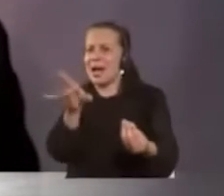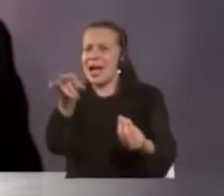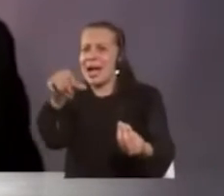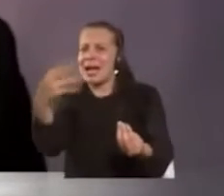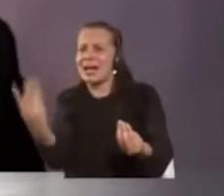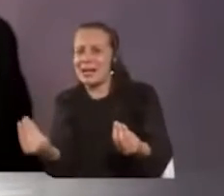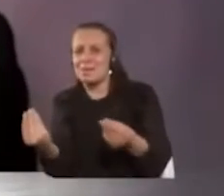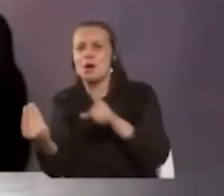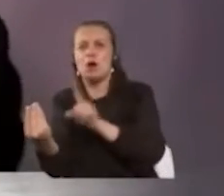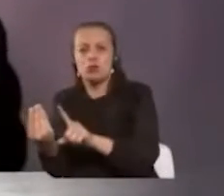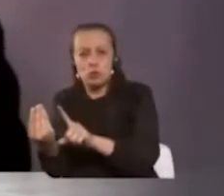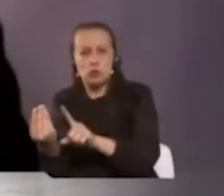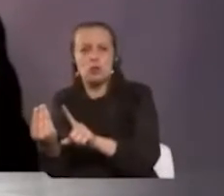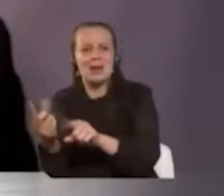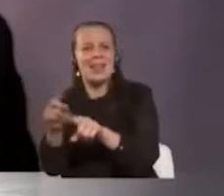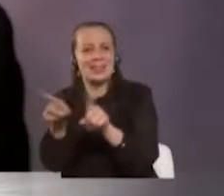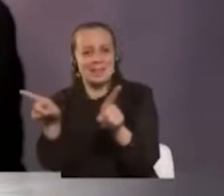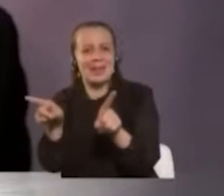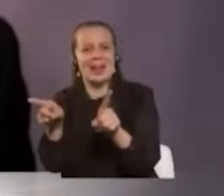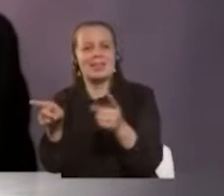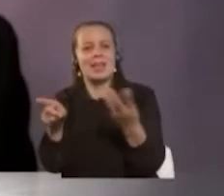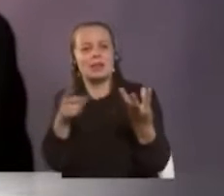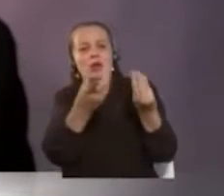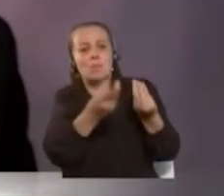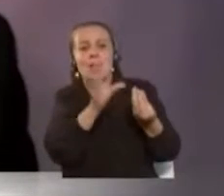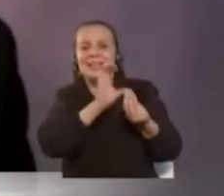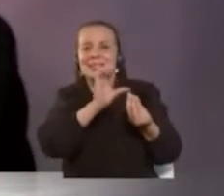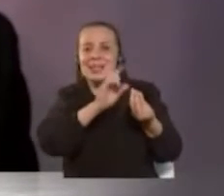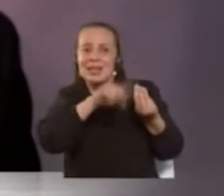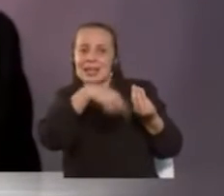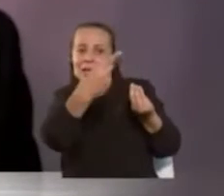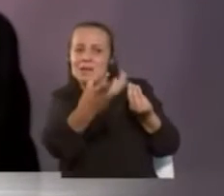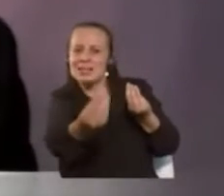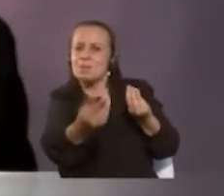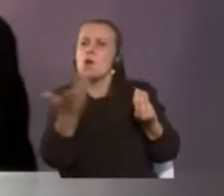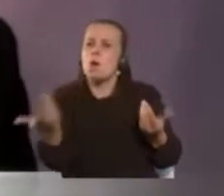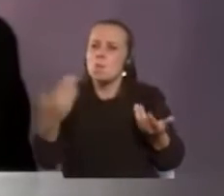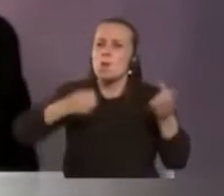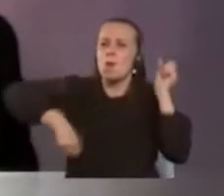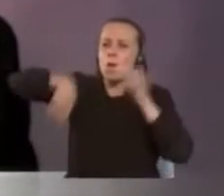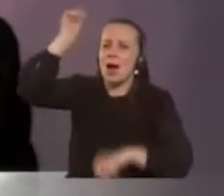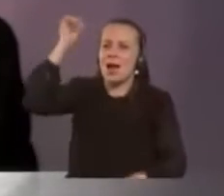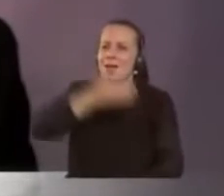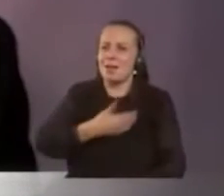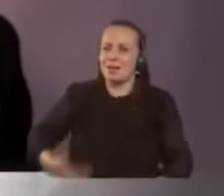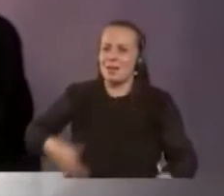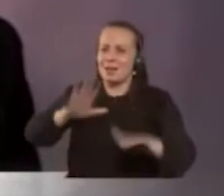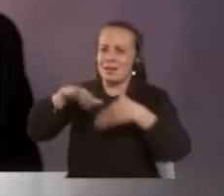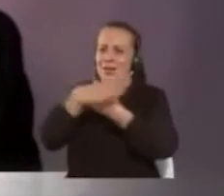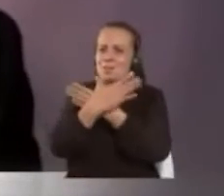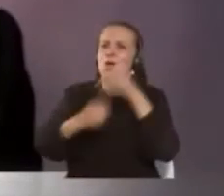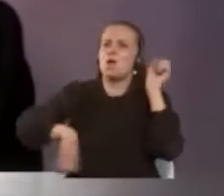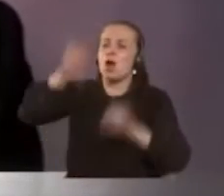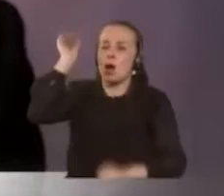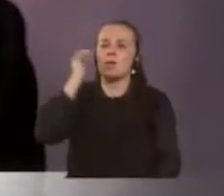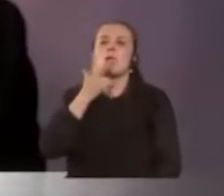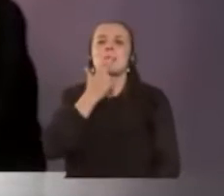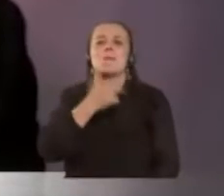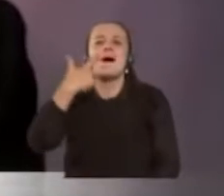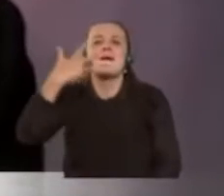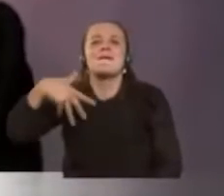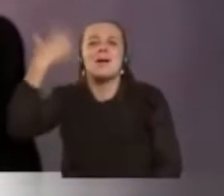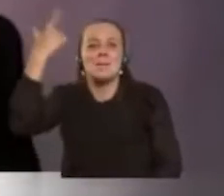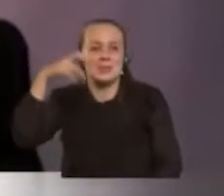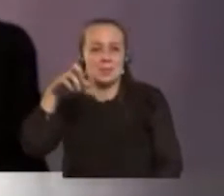fracción distinta al Partido Conservador, le gana la presidencia de la República utilizando el fraude famoso del registro